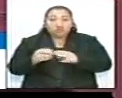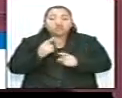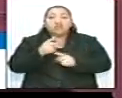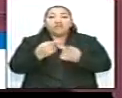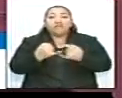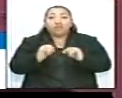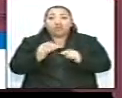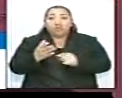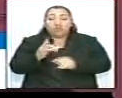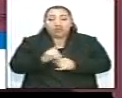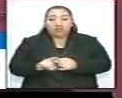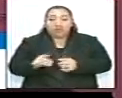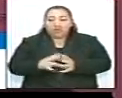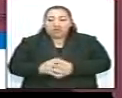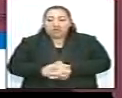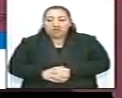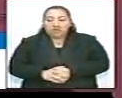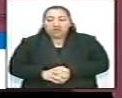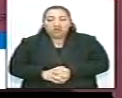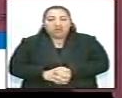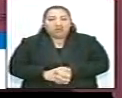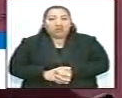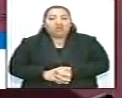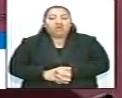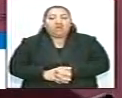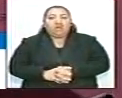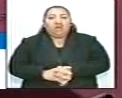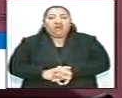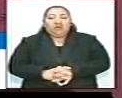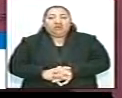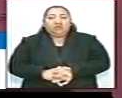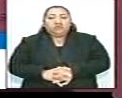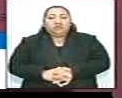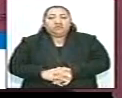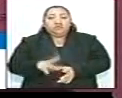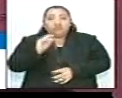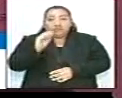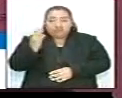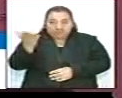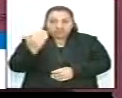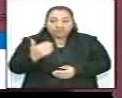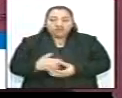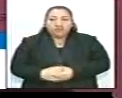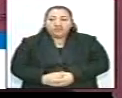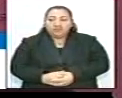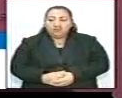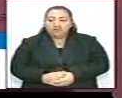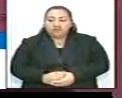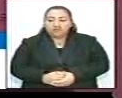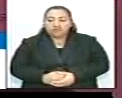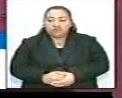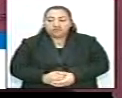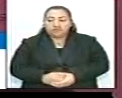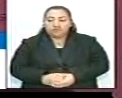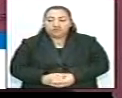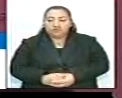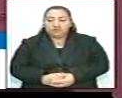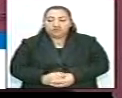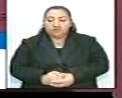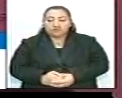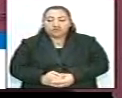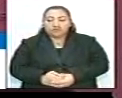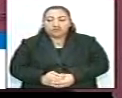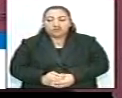hacer el uso de la palabra sobre algún informe que tienen, sobre algunas acciones que han realizado la Comisión de Vivienda, les vamos a dar el uso de la palabra.